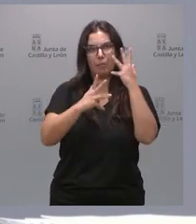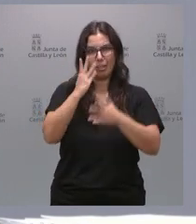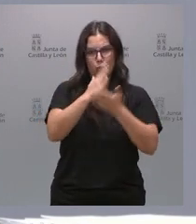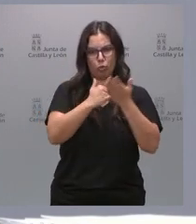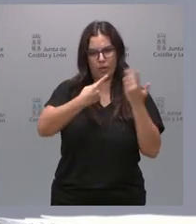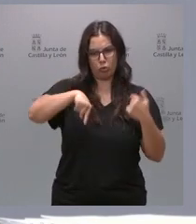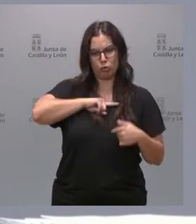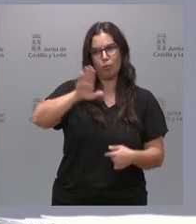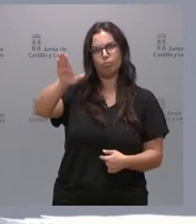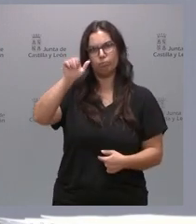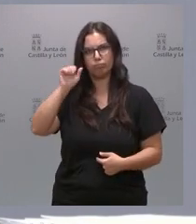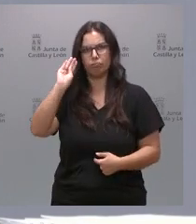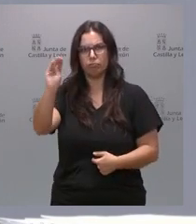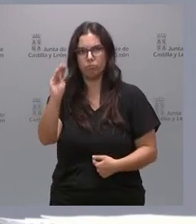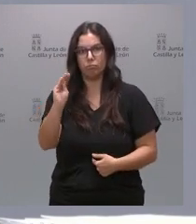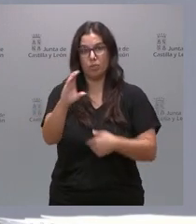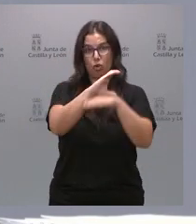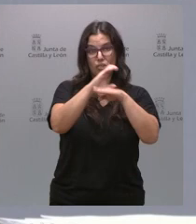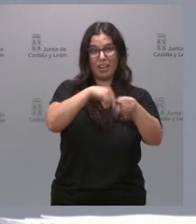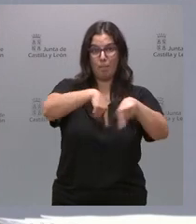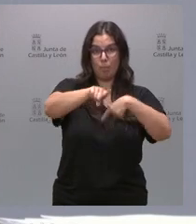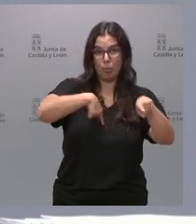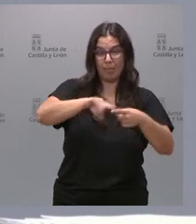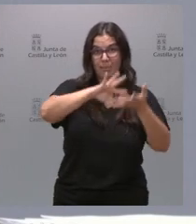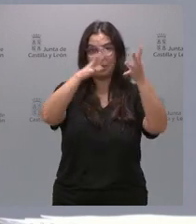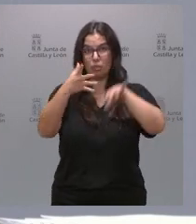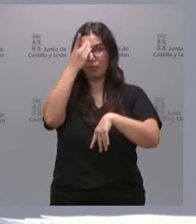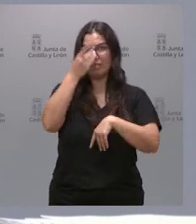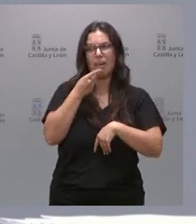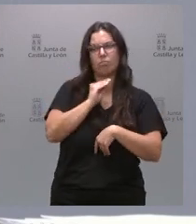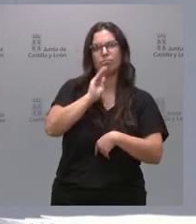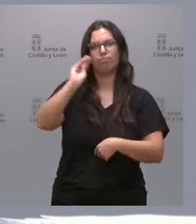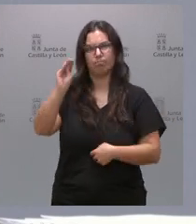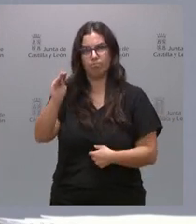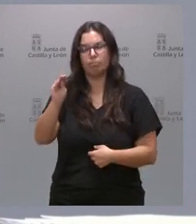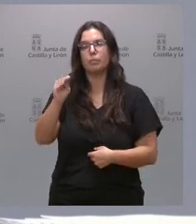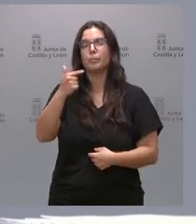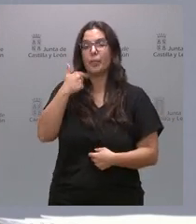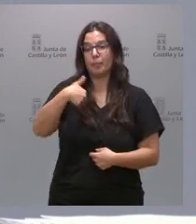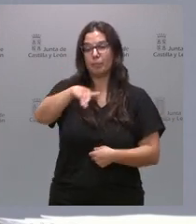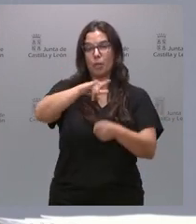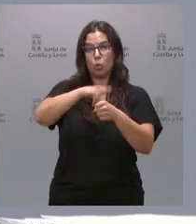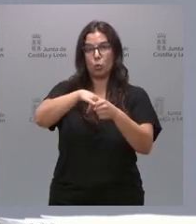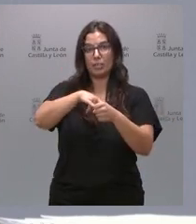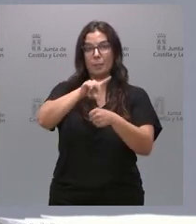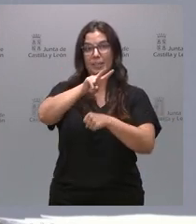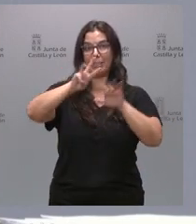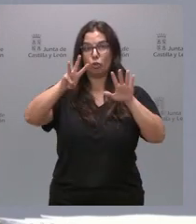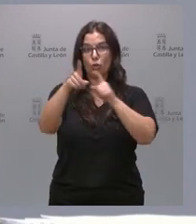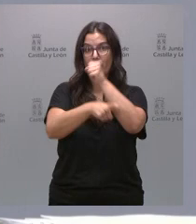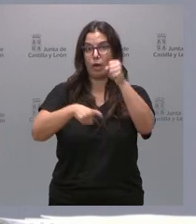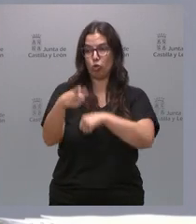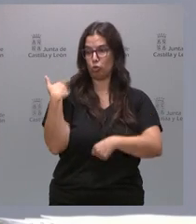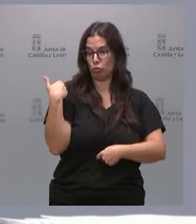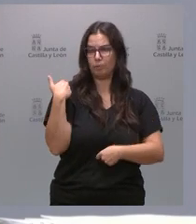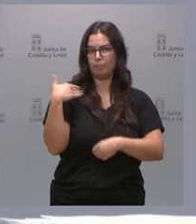autonómica a través de la consejería de movilidad y transición digital y determinó que el lunes 28 de agosto se iniciaron las obras de